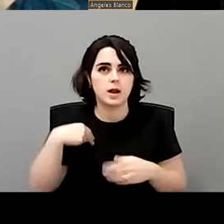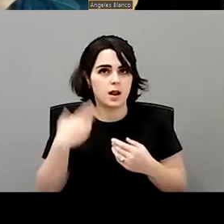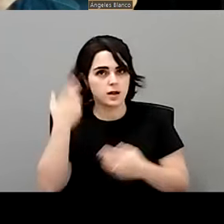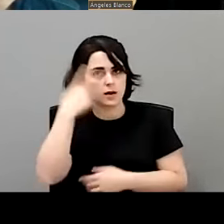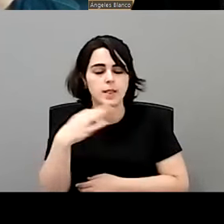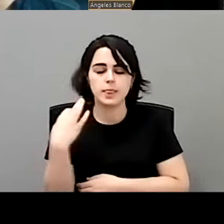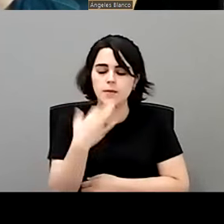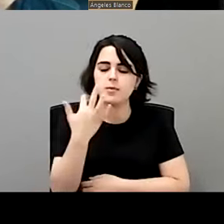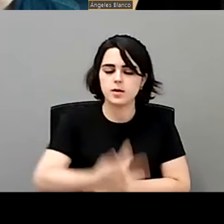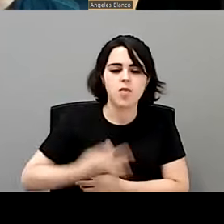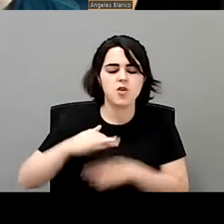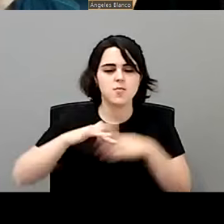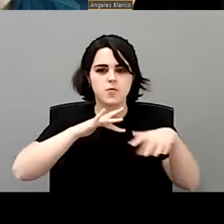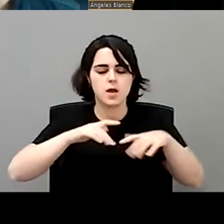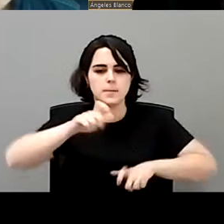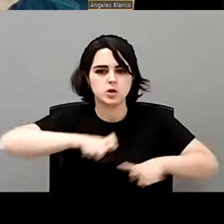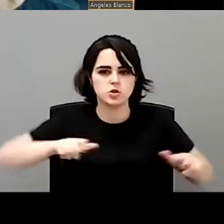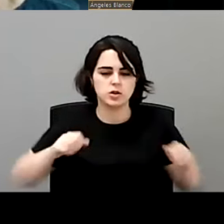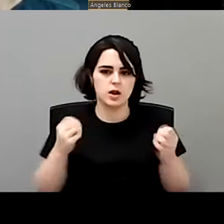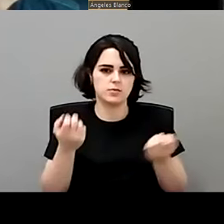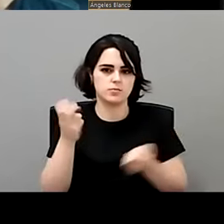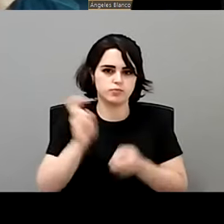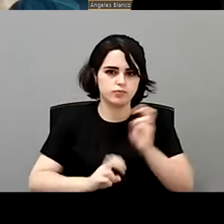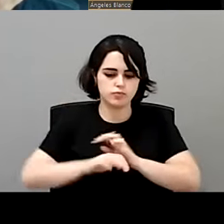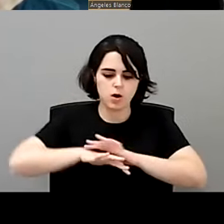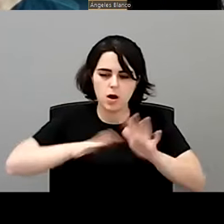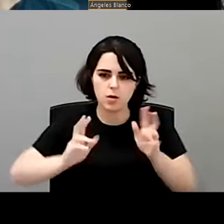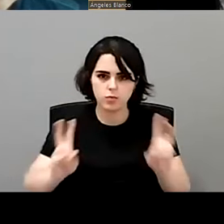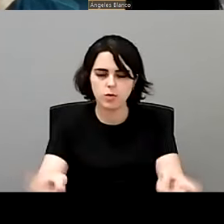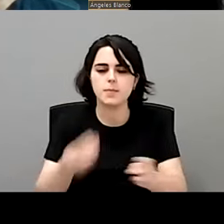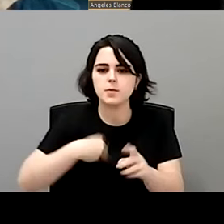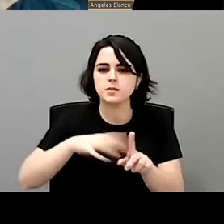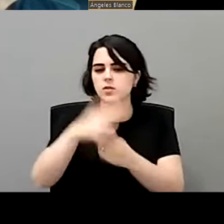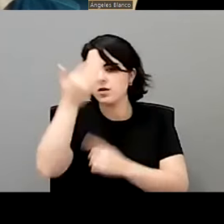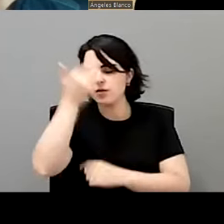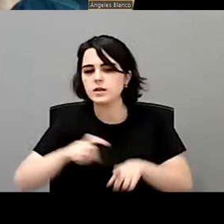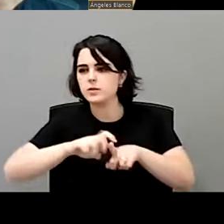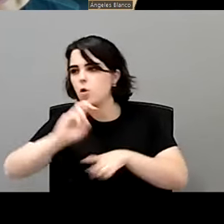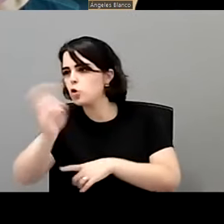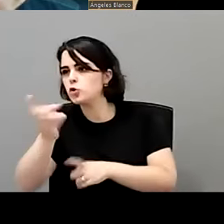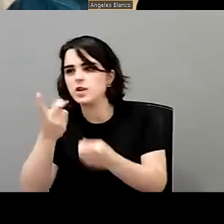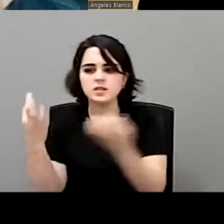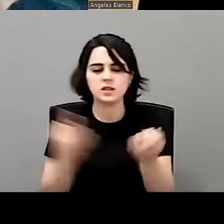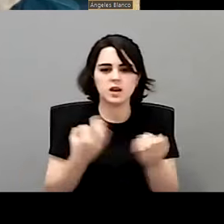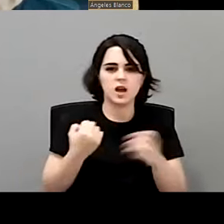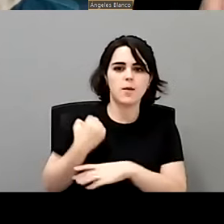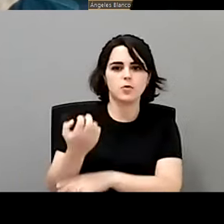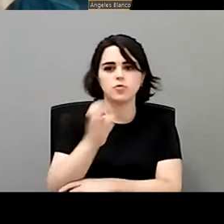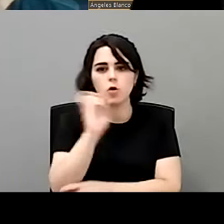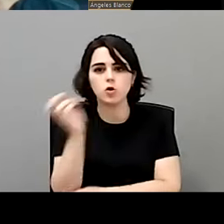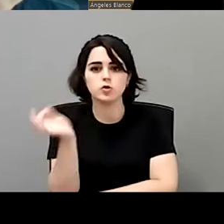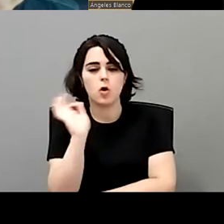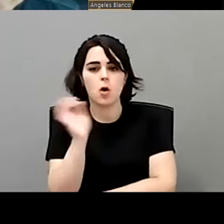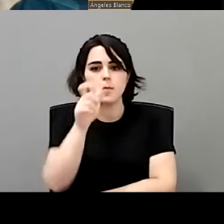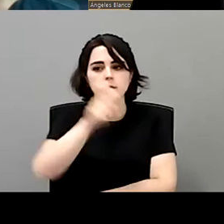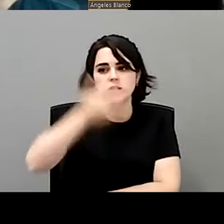y que hay que saber movilizar a las personas, porque cada persona, pero movilizar en el caso de la parálisis cerebral, pero otras tipologías necesitan otros apoyos, o incluso personas